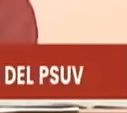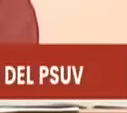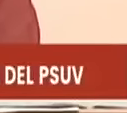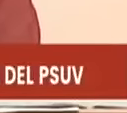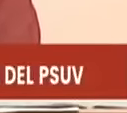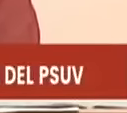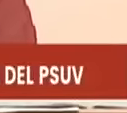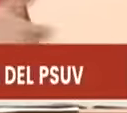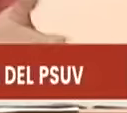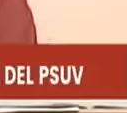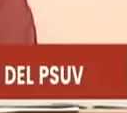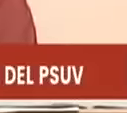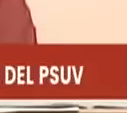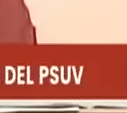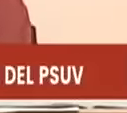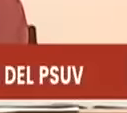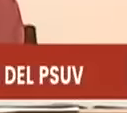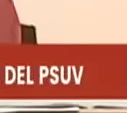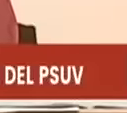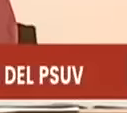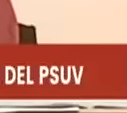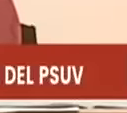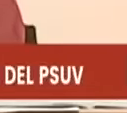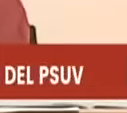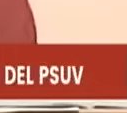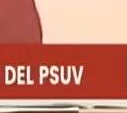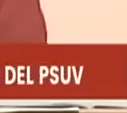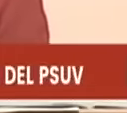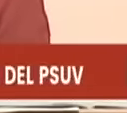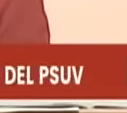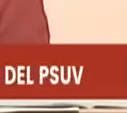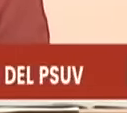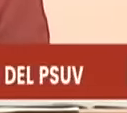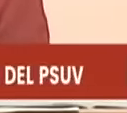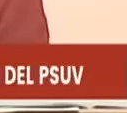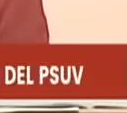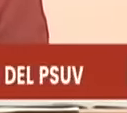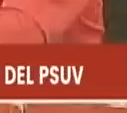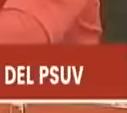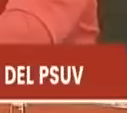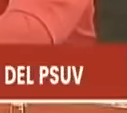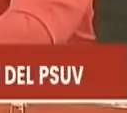¿quién dio la cara por Venezuela? Nicolás Maduro. ¿Dónde estaban los otros pidiendo invasiones?